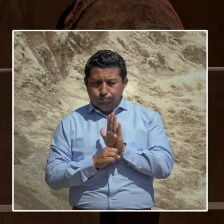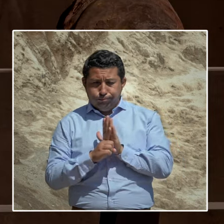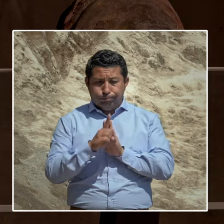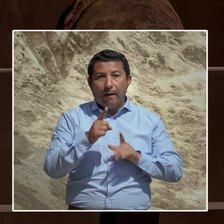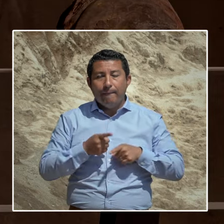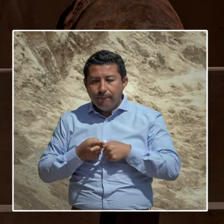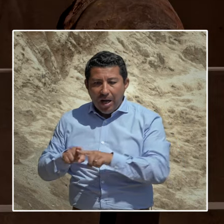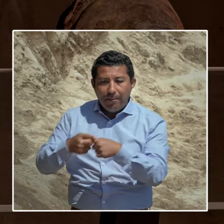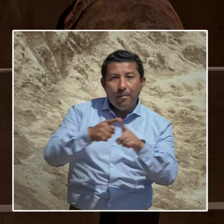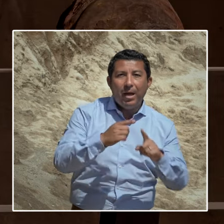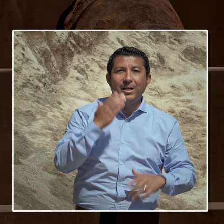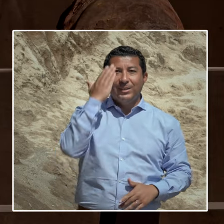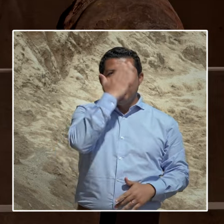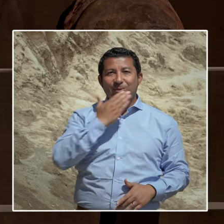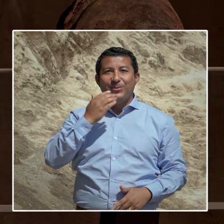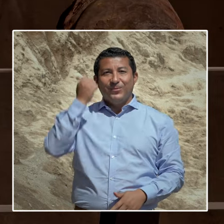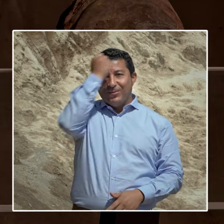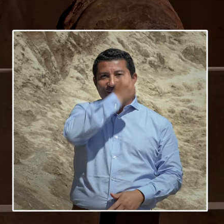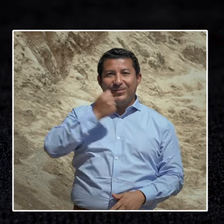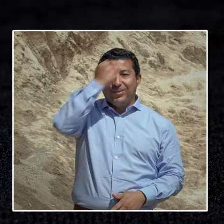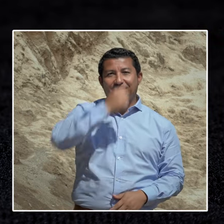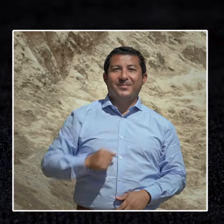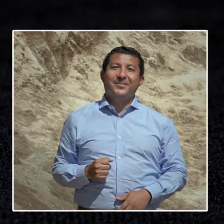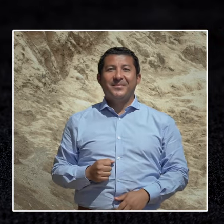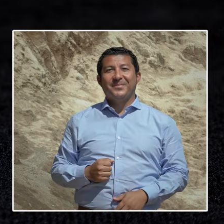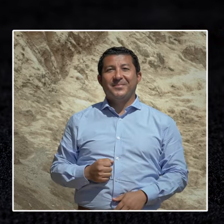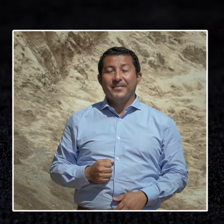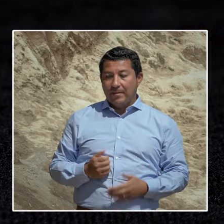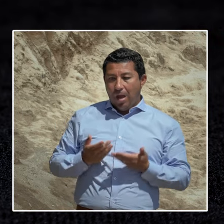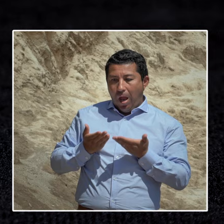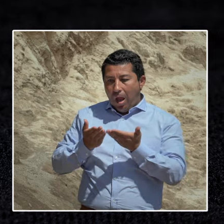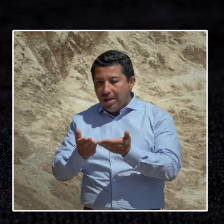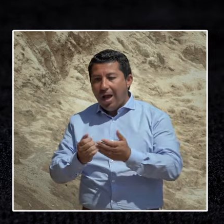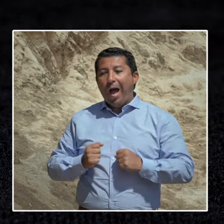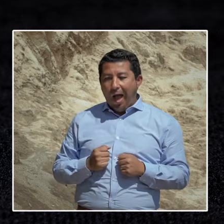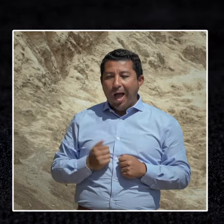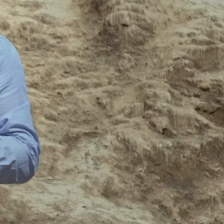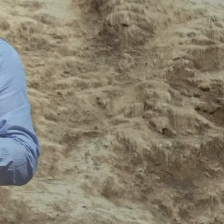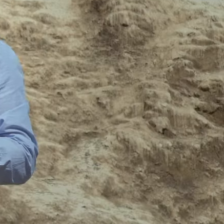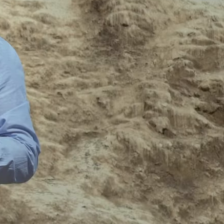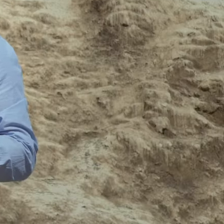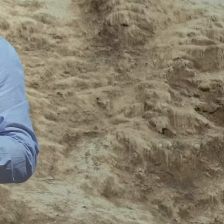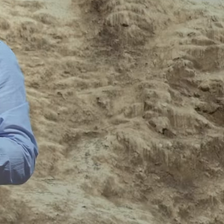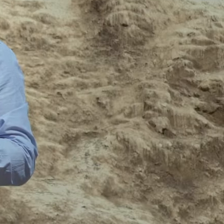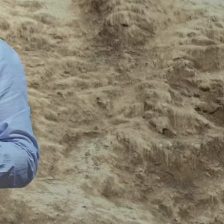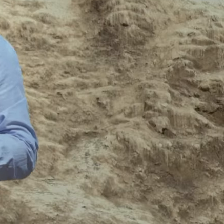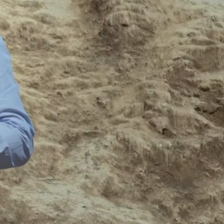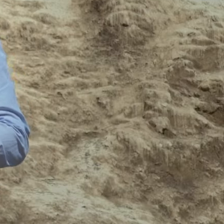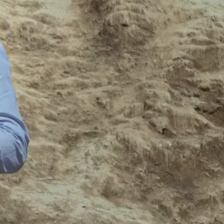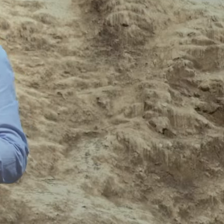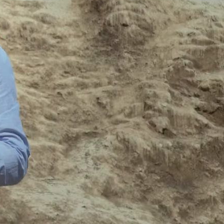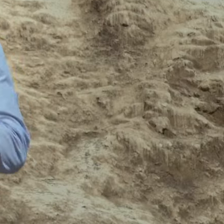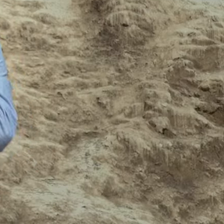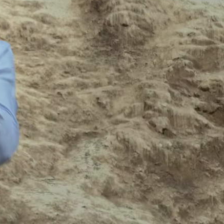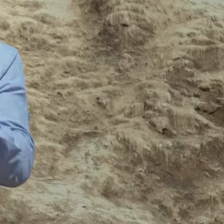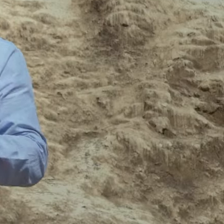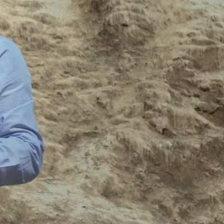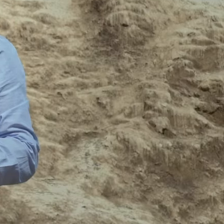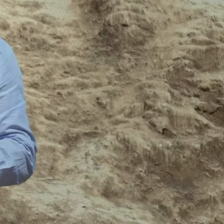diferentes técnicas de momificación destacando las momias negras